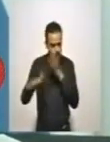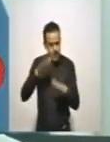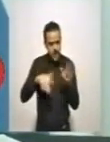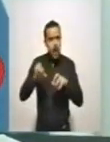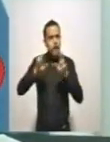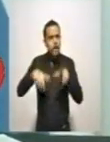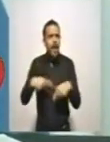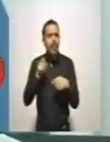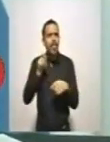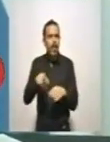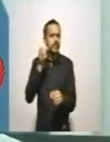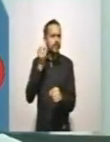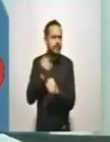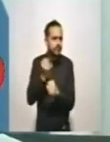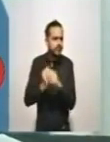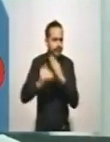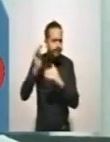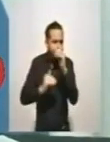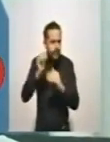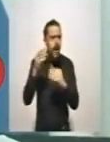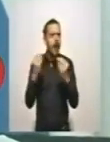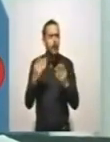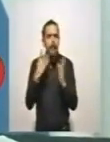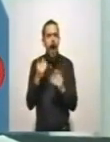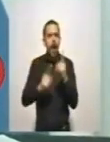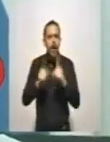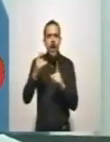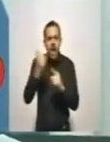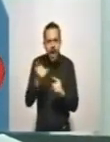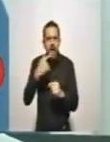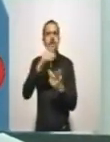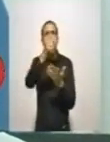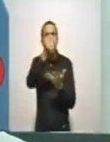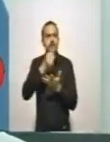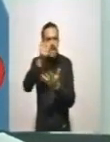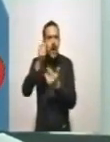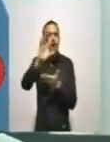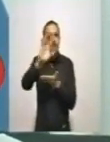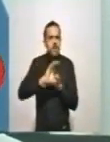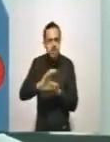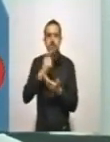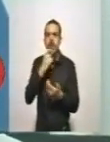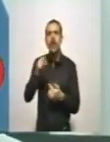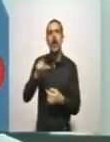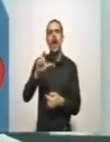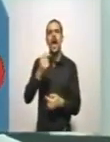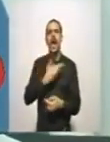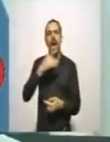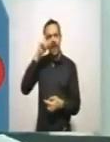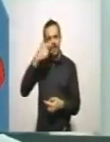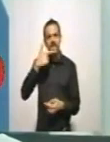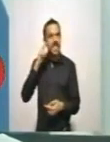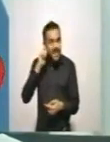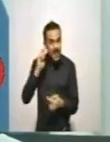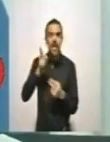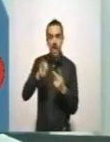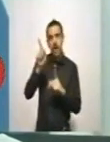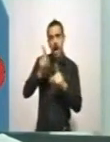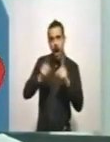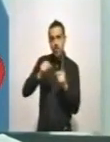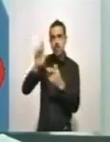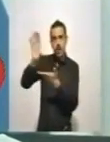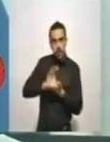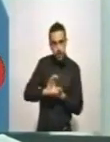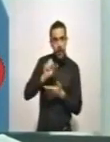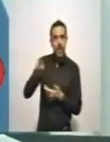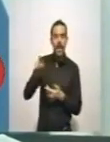de financiamiento existentes en la provincia, la financiamiento CAFEC, como así también financiamiento nacional,